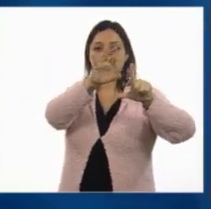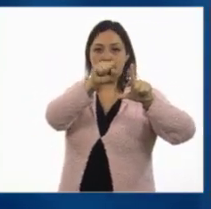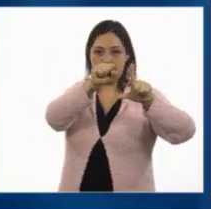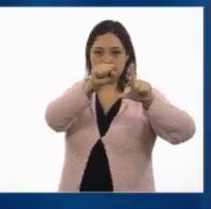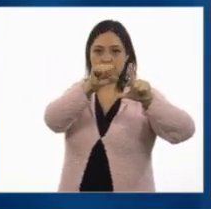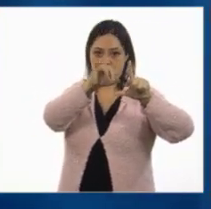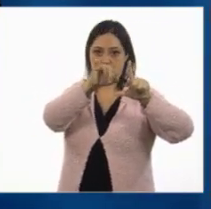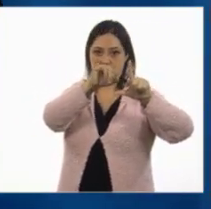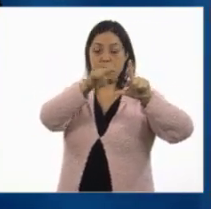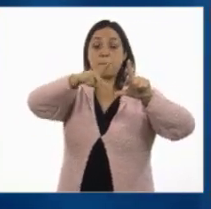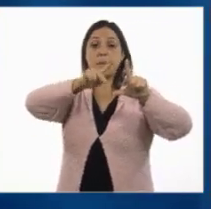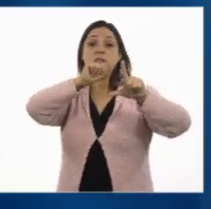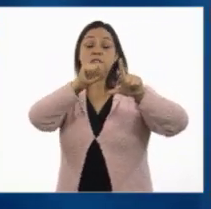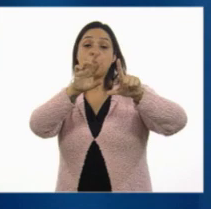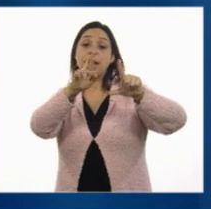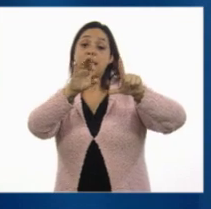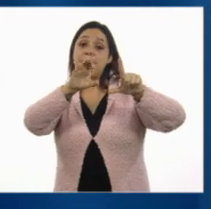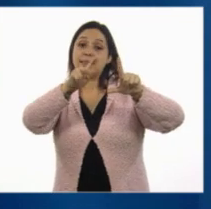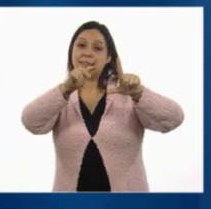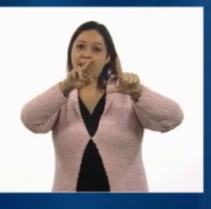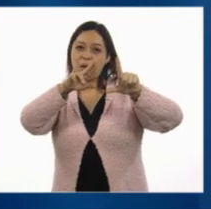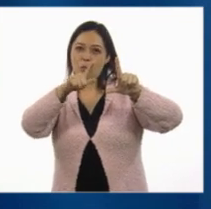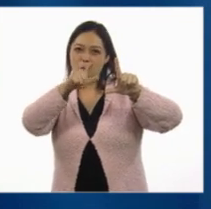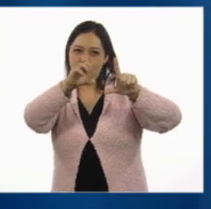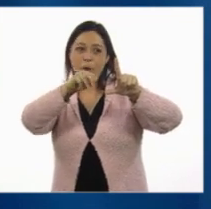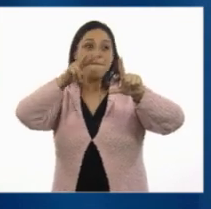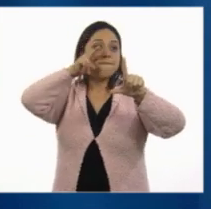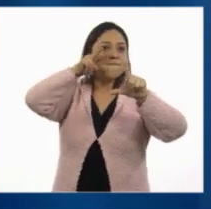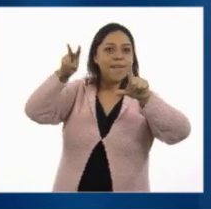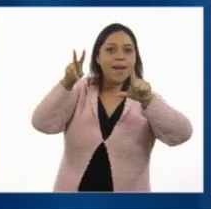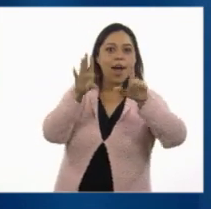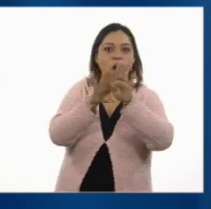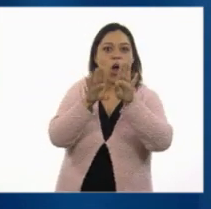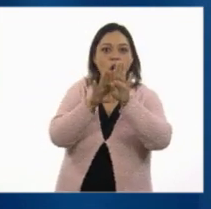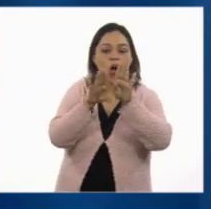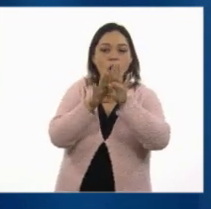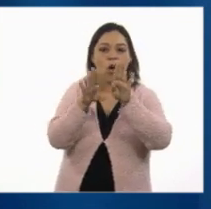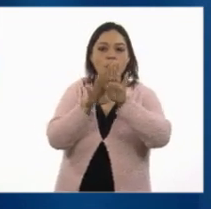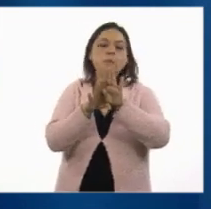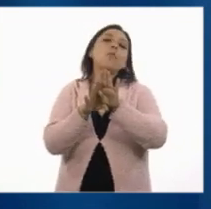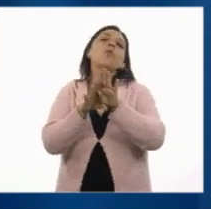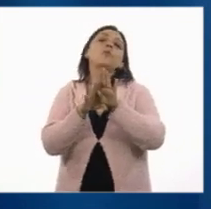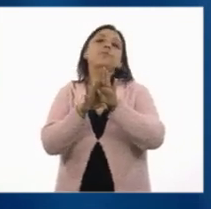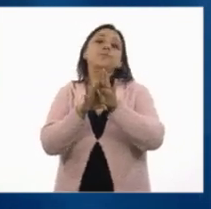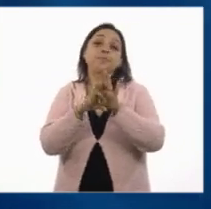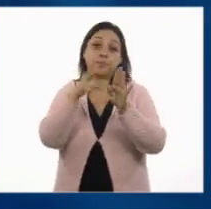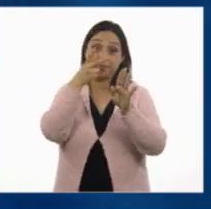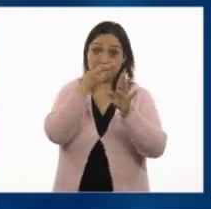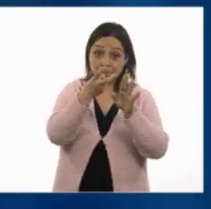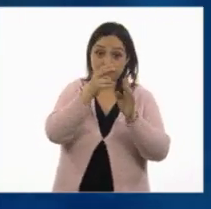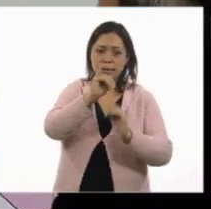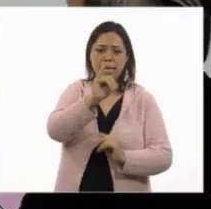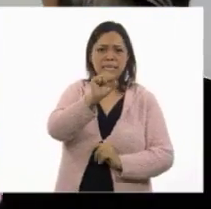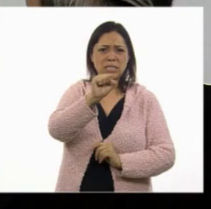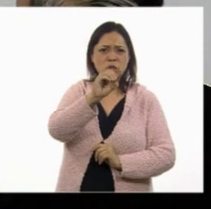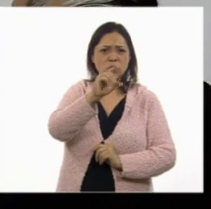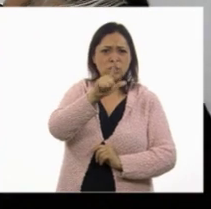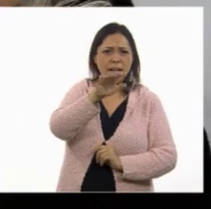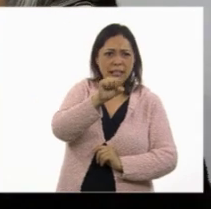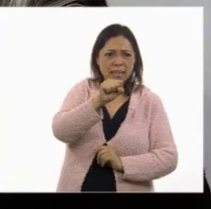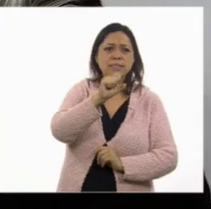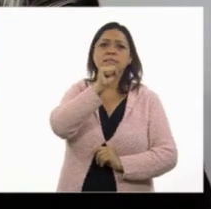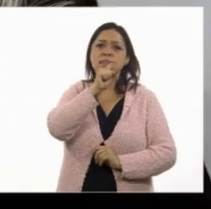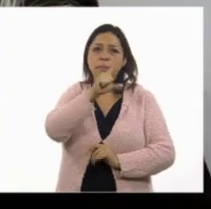triángulo rectángulo. Y vean cómo un triángulo que podemos haber llamado isósceles también es